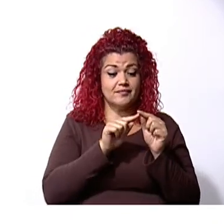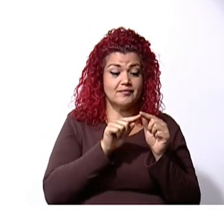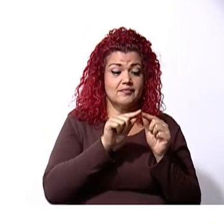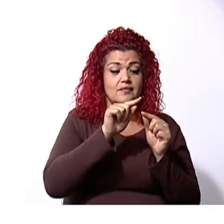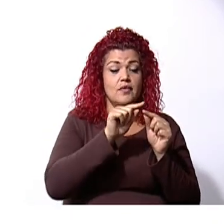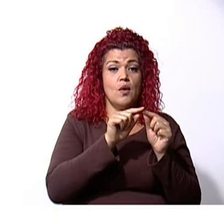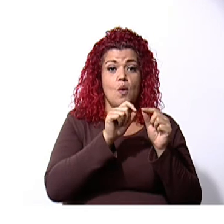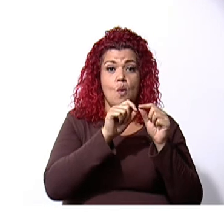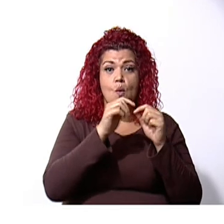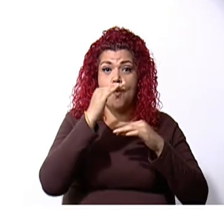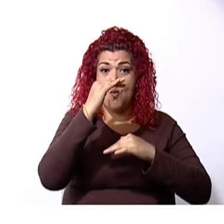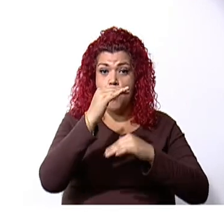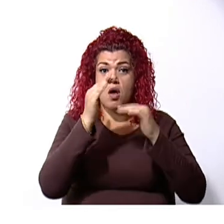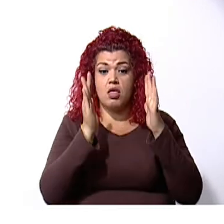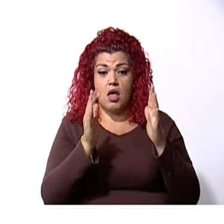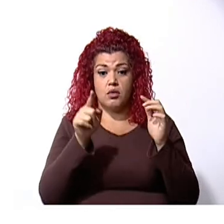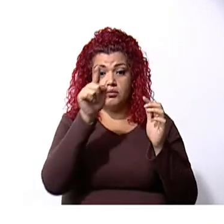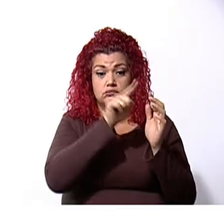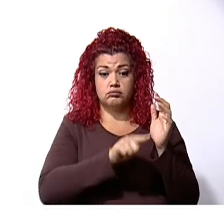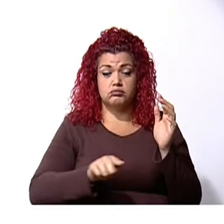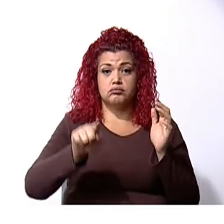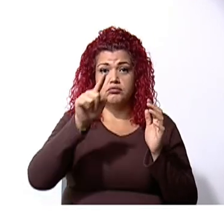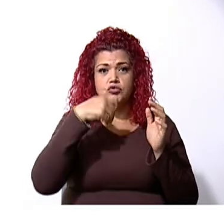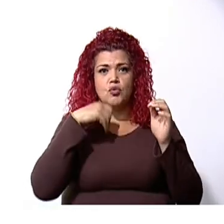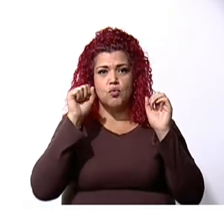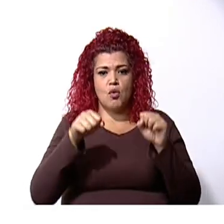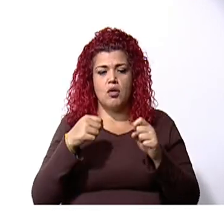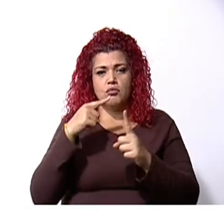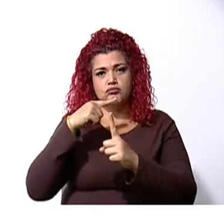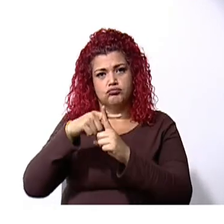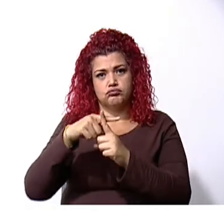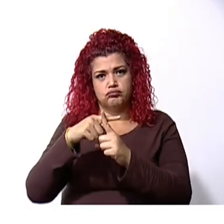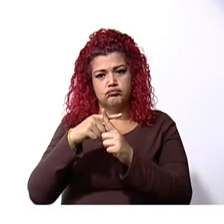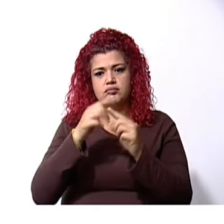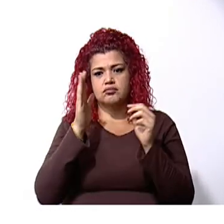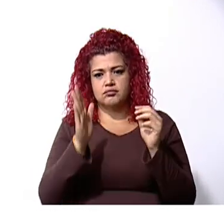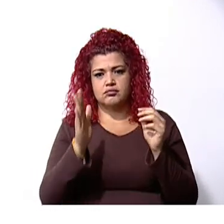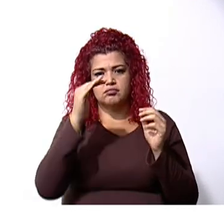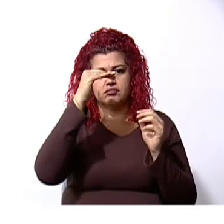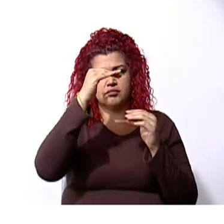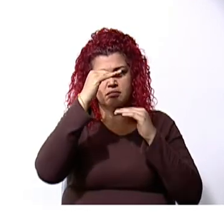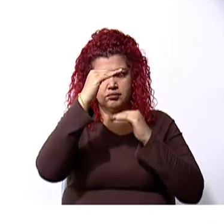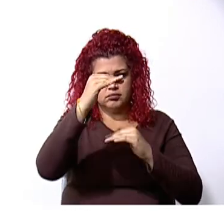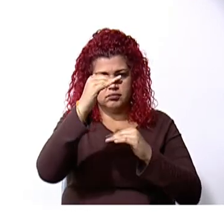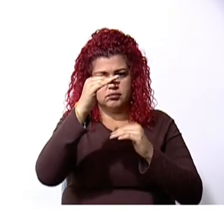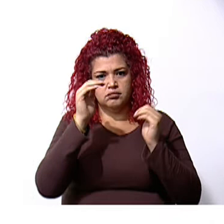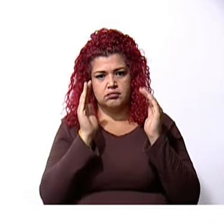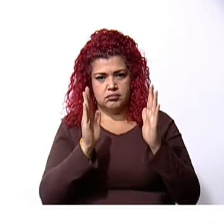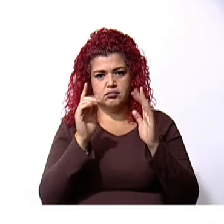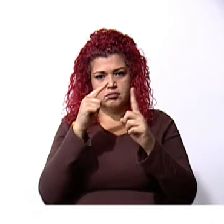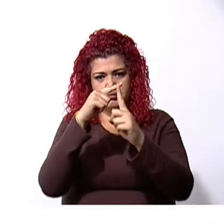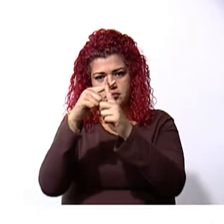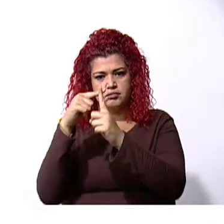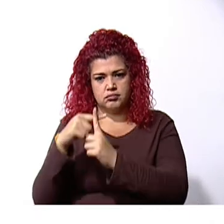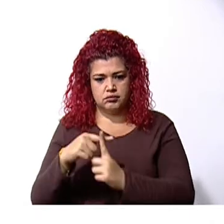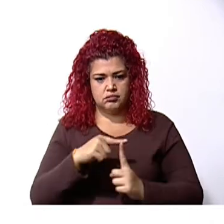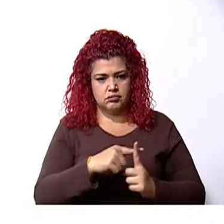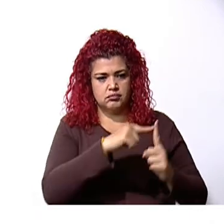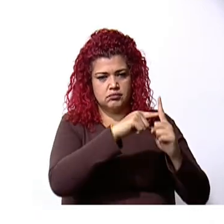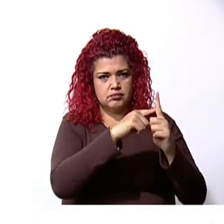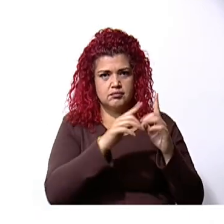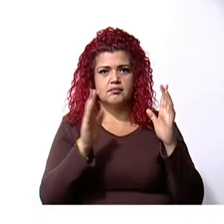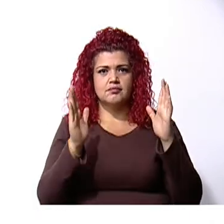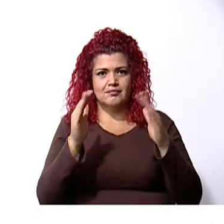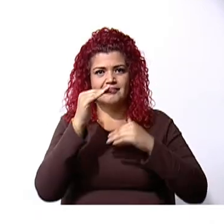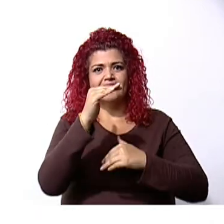cuadrado lo podemos calcular sumando sus lados, ¿verdad? Recordemos, nosotros podemos sacar el perímetro